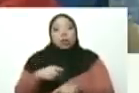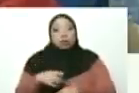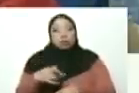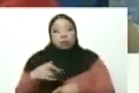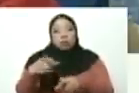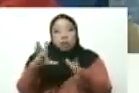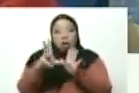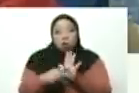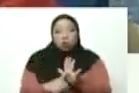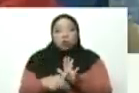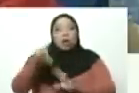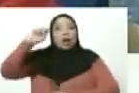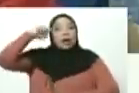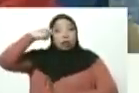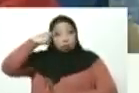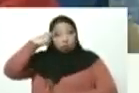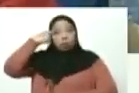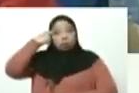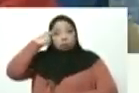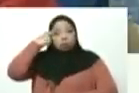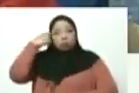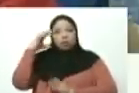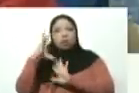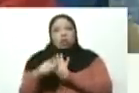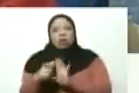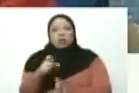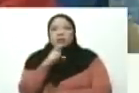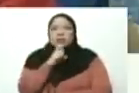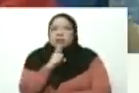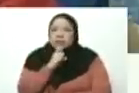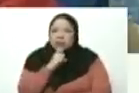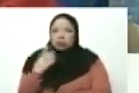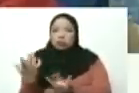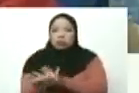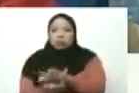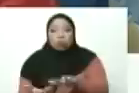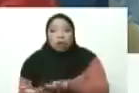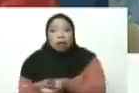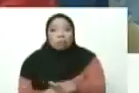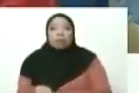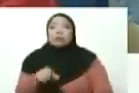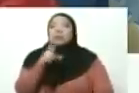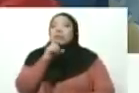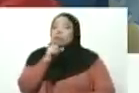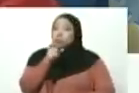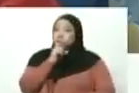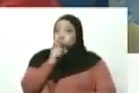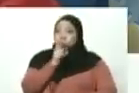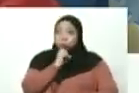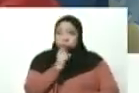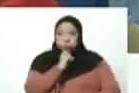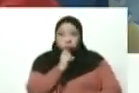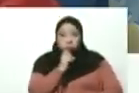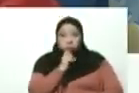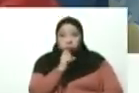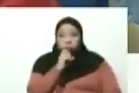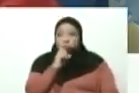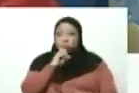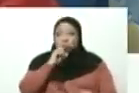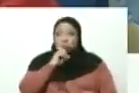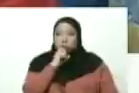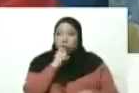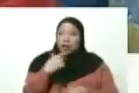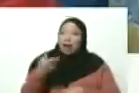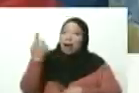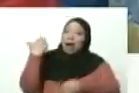quiero recordar el origen de esta trama tan criminal es así como inició el inicio de este caso se